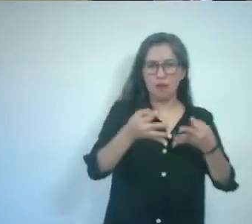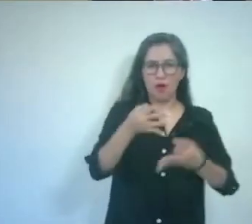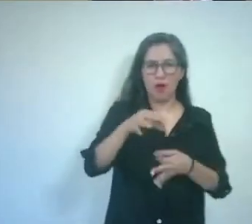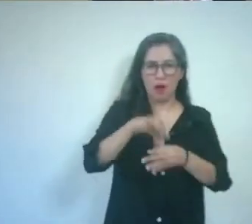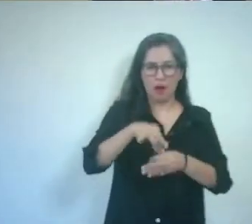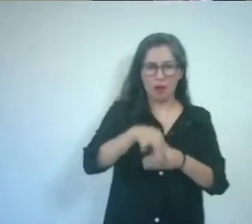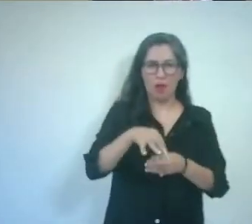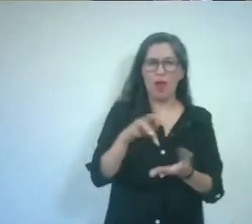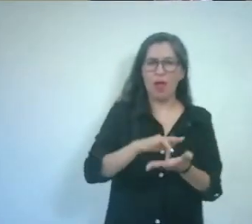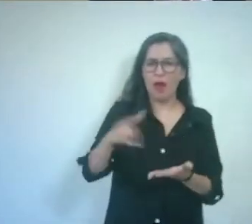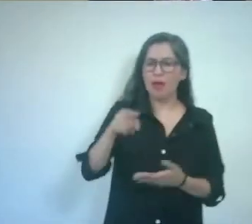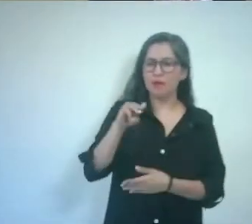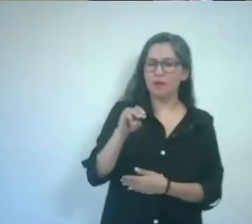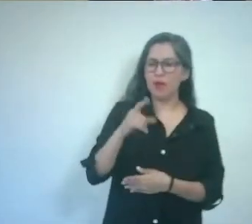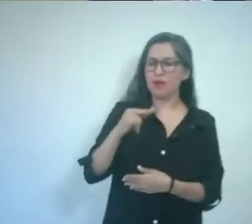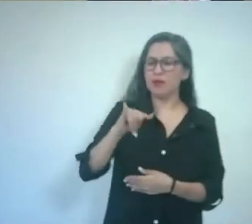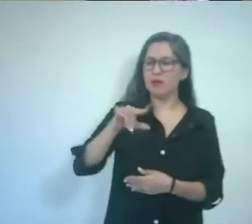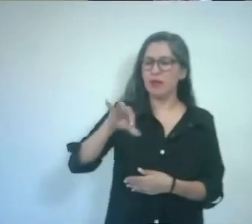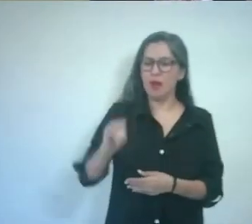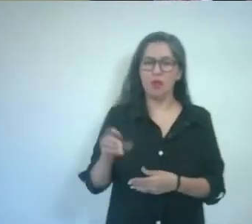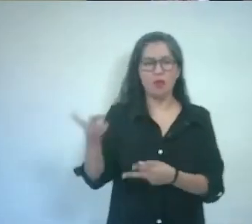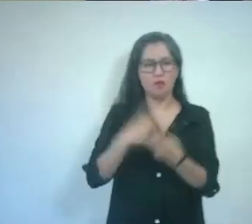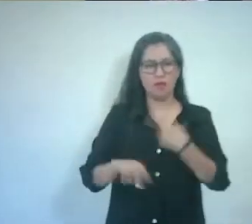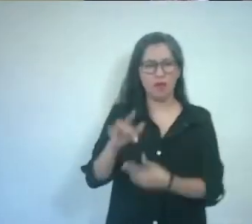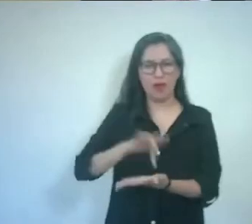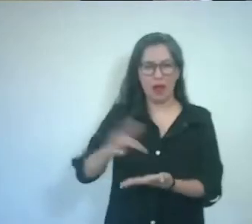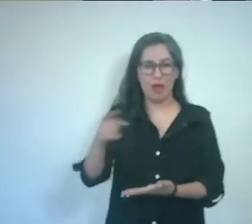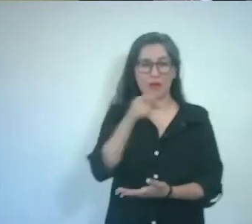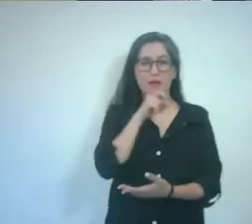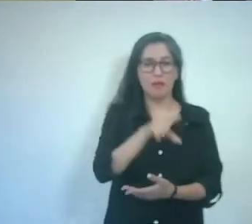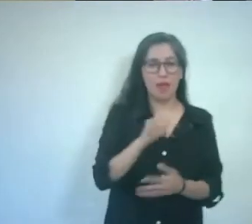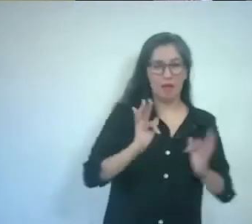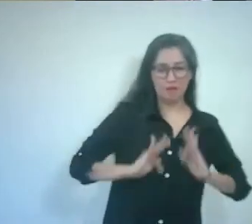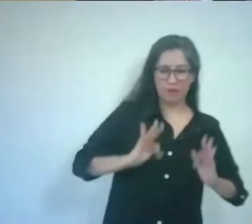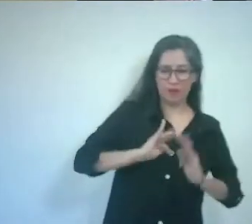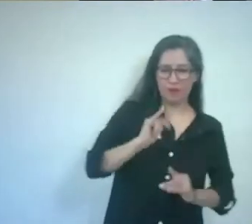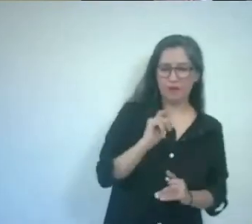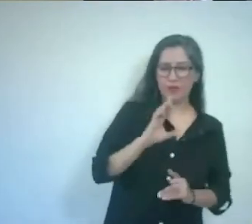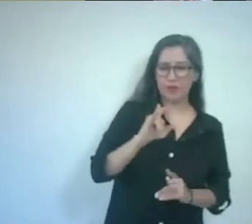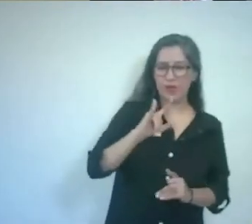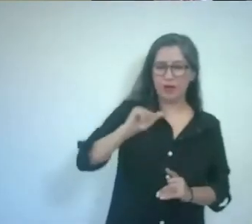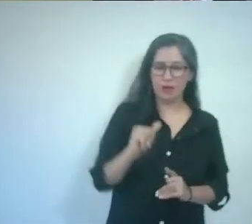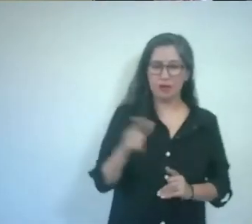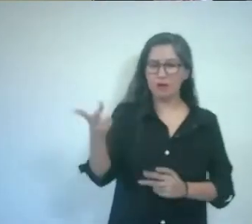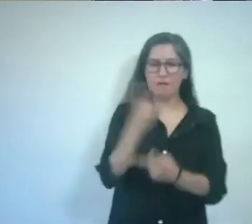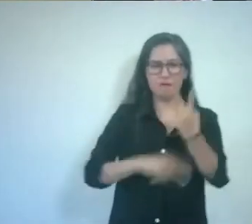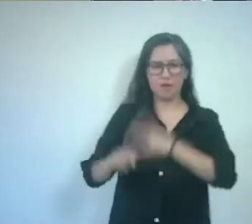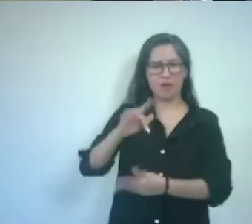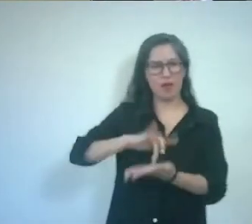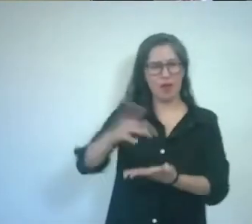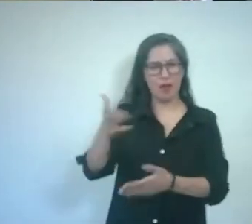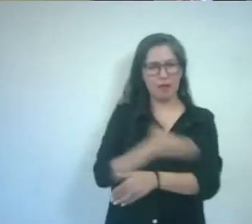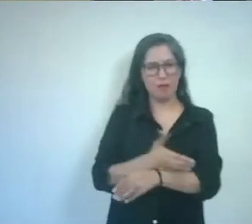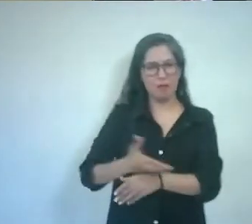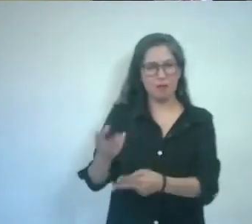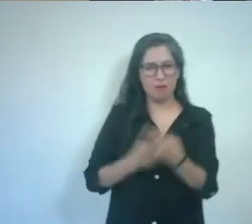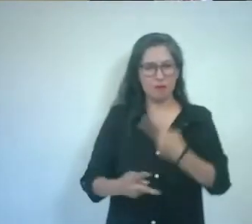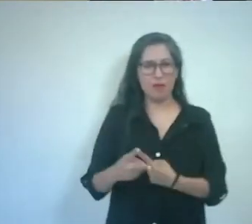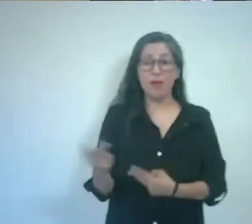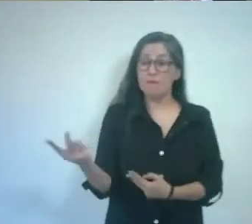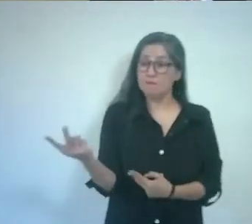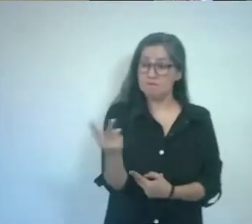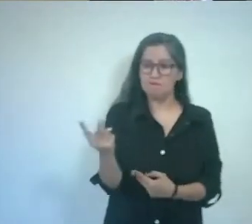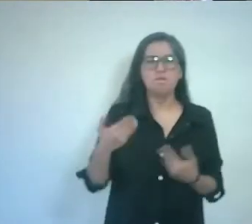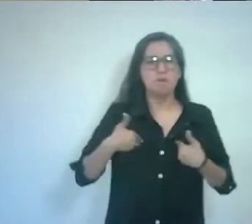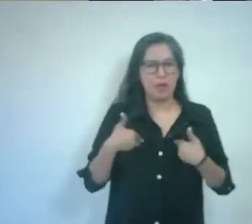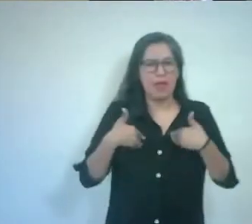estar aquí, a la Fiscalía Especializada en Materia de Delitos Electorales, muchas gracias, amigo, también por estar acá. Ellos comprenden muy bien